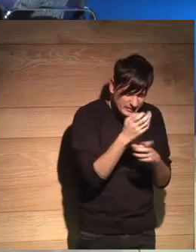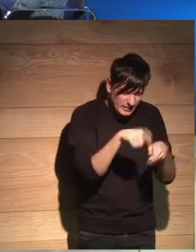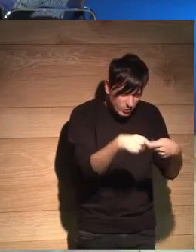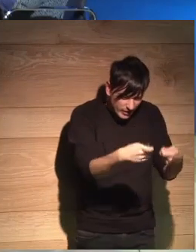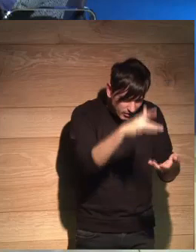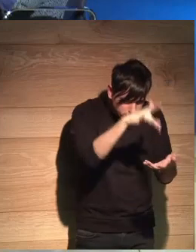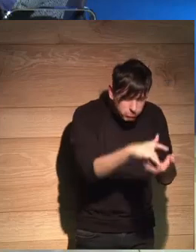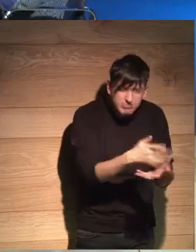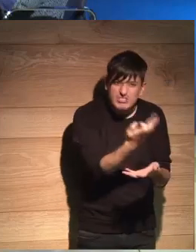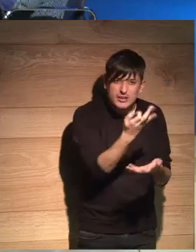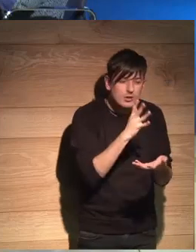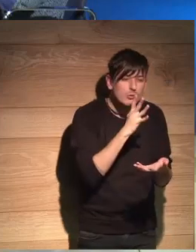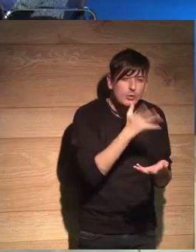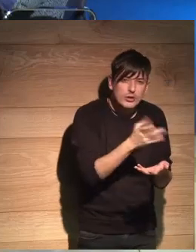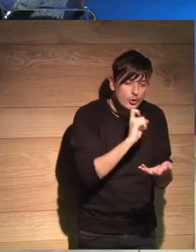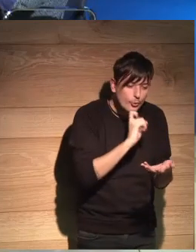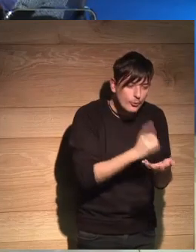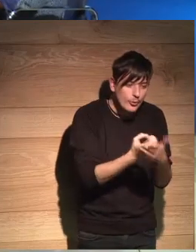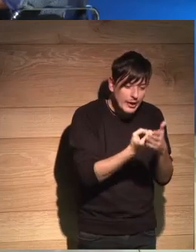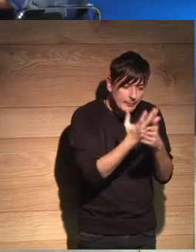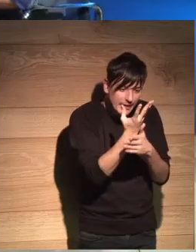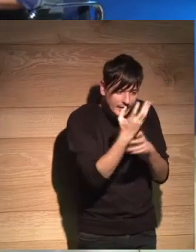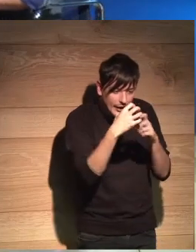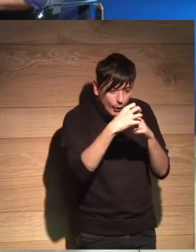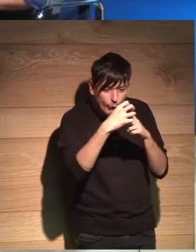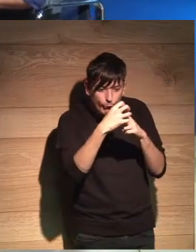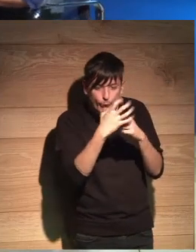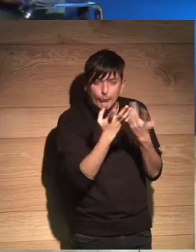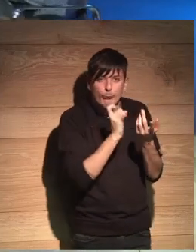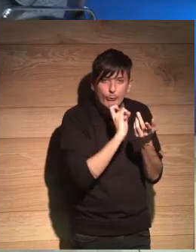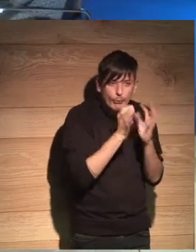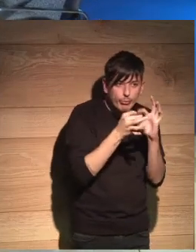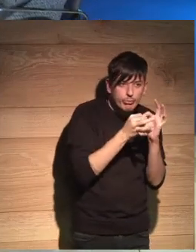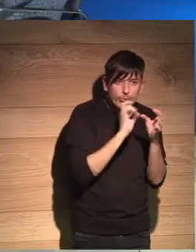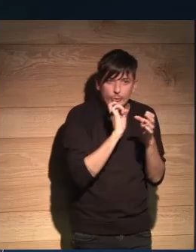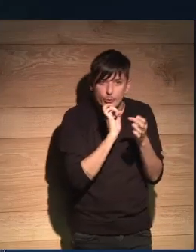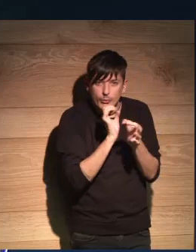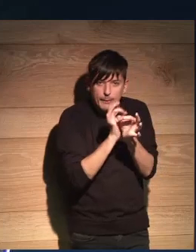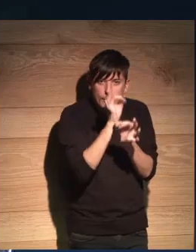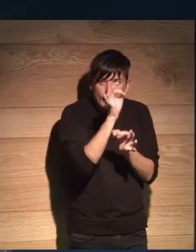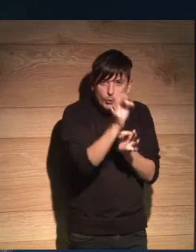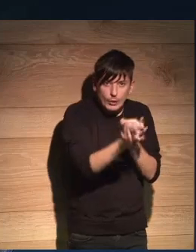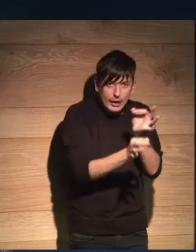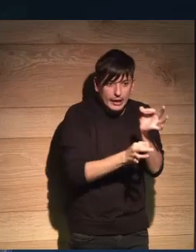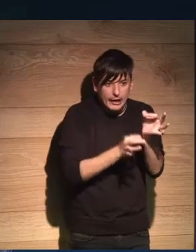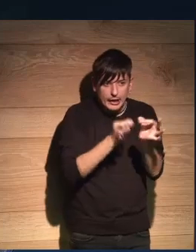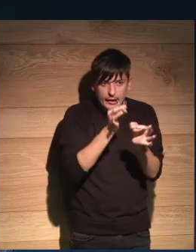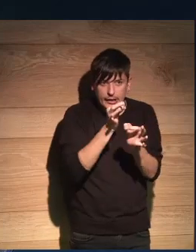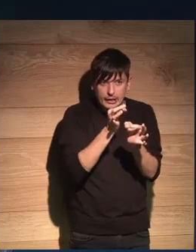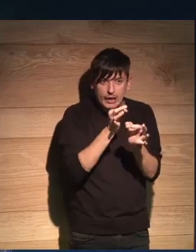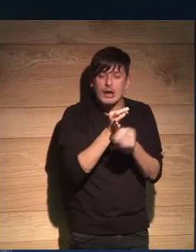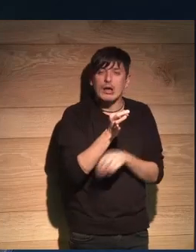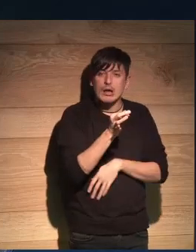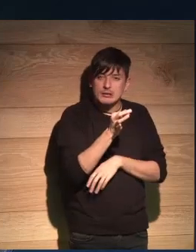naturaleza y por qué. ¿Cómo se defiende la planta de ese hongo? Disparando una molécula. Disparando una molécula, el famoso resveratrol